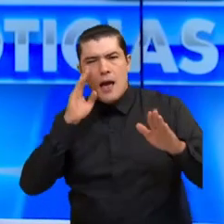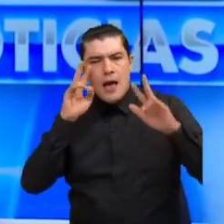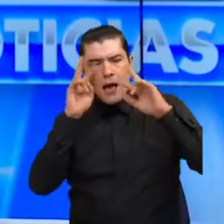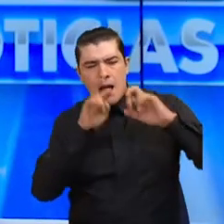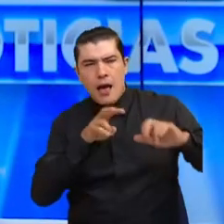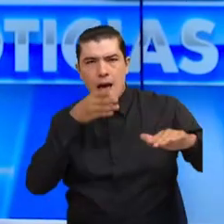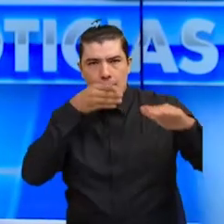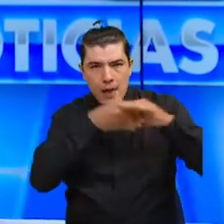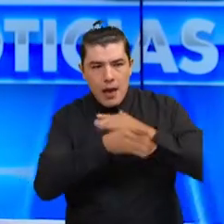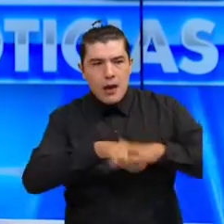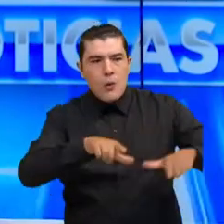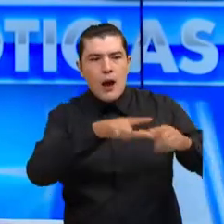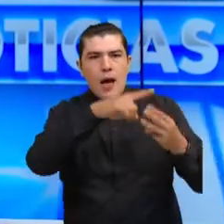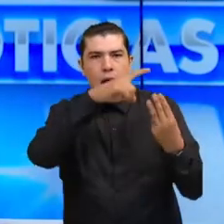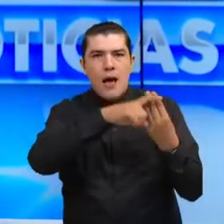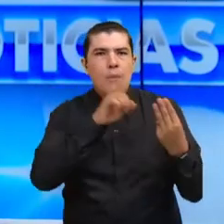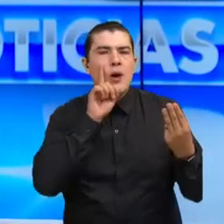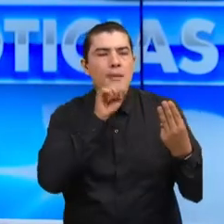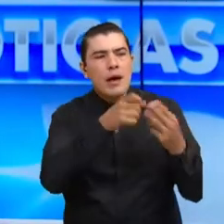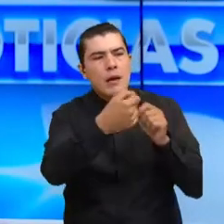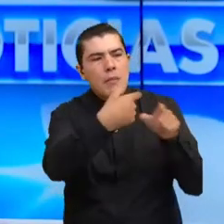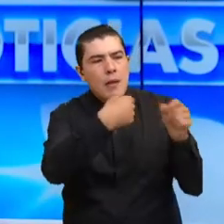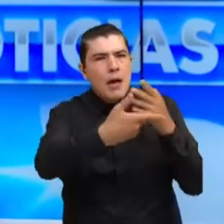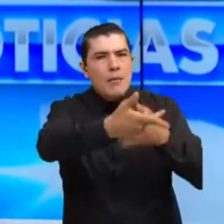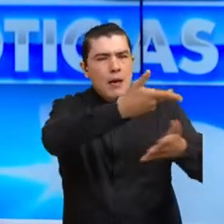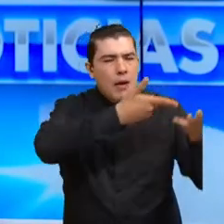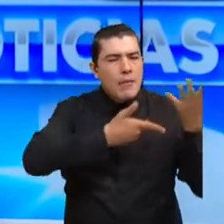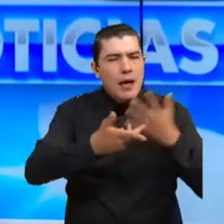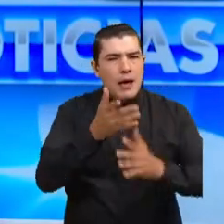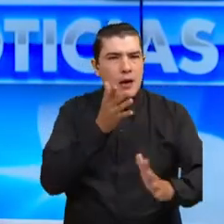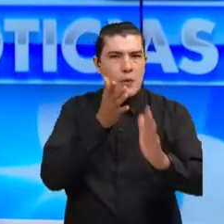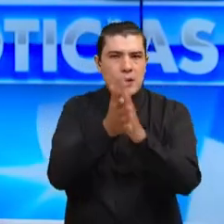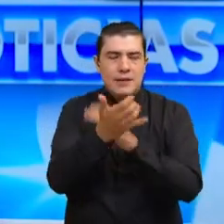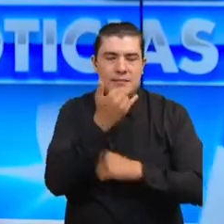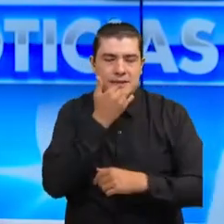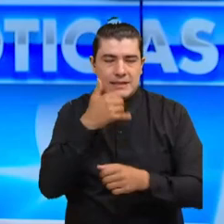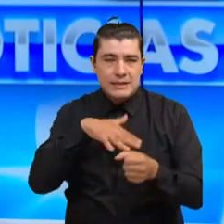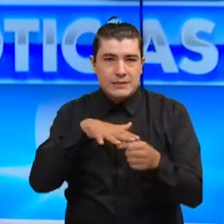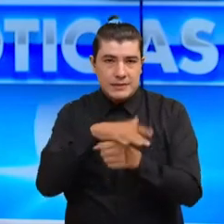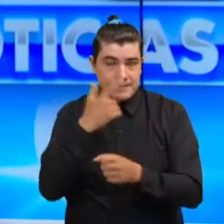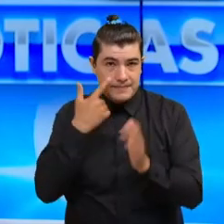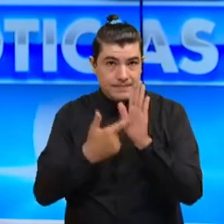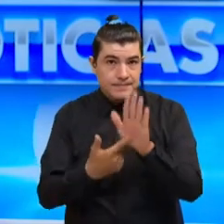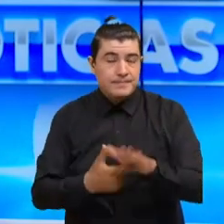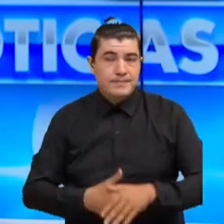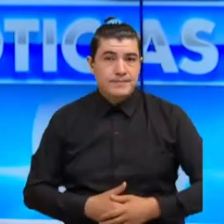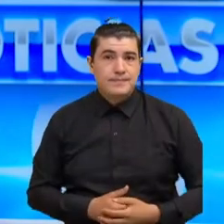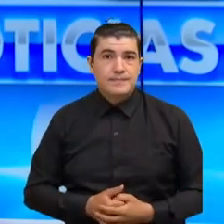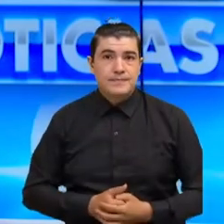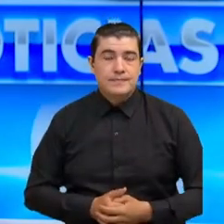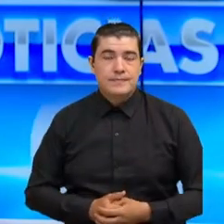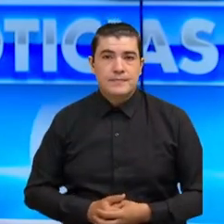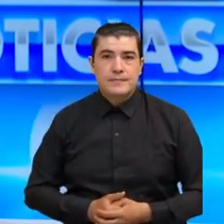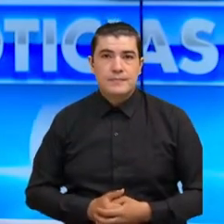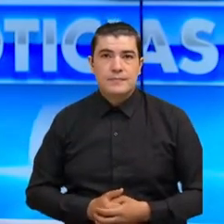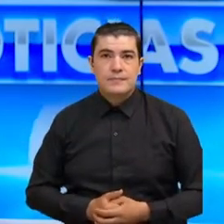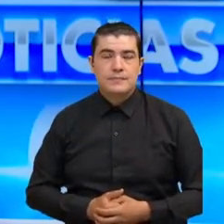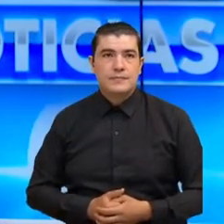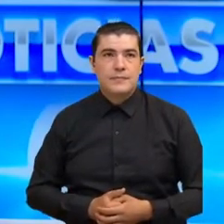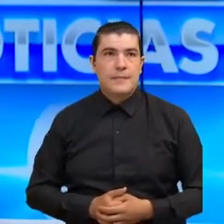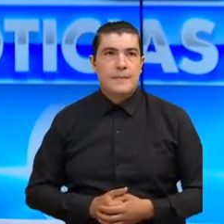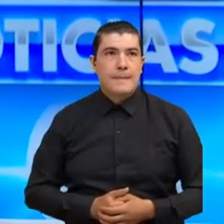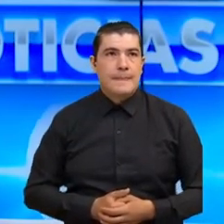Dirección de Tránsito, que justamente habla sobre este accidente que fue el más grave del fin de semana. Karina, buenas tardes.